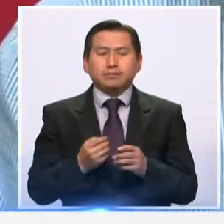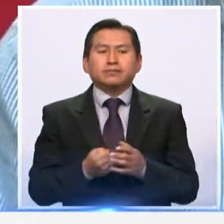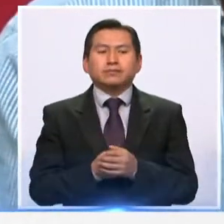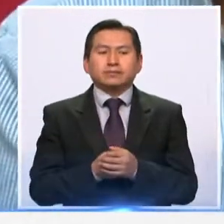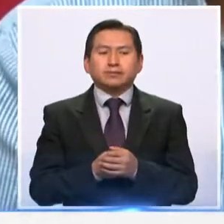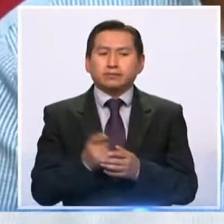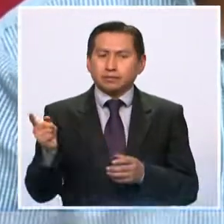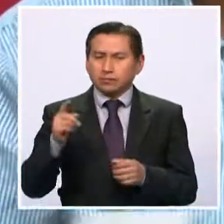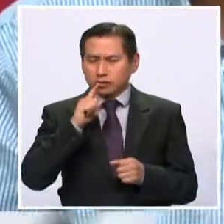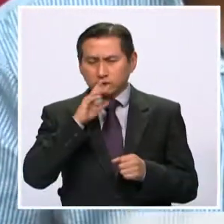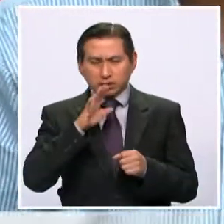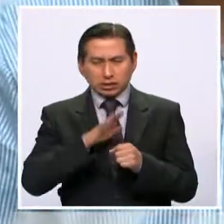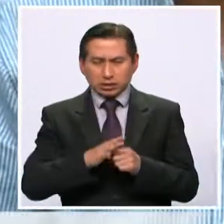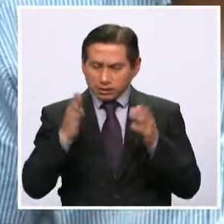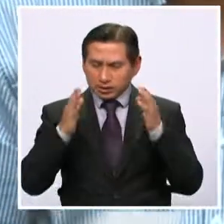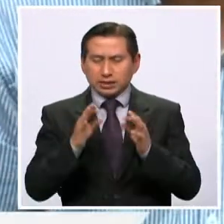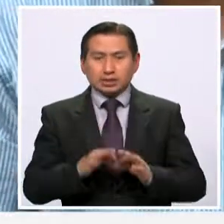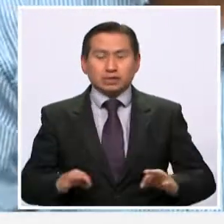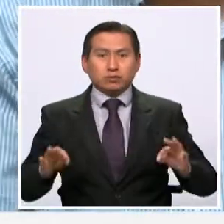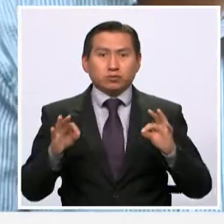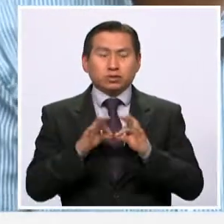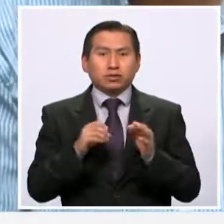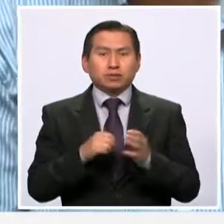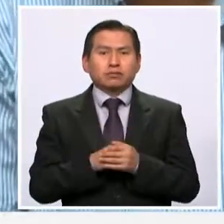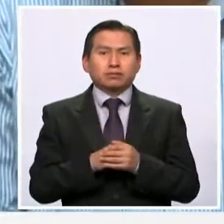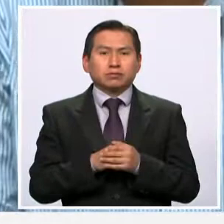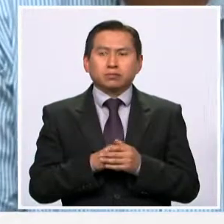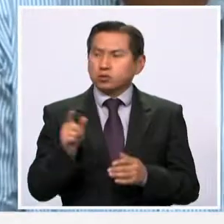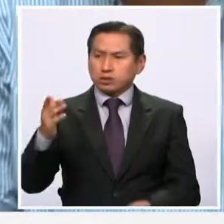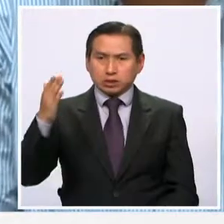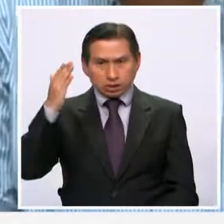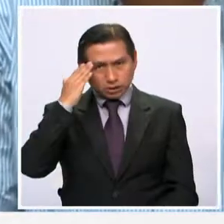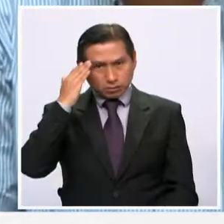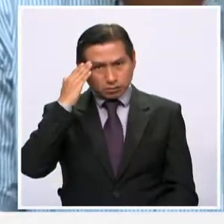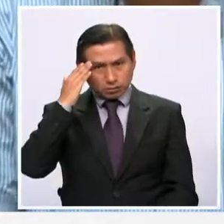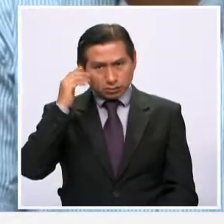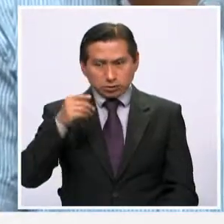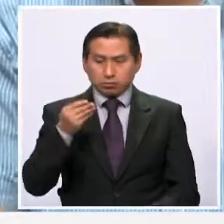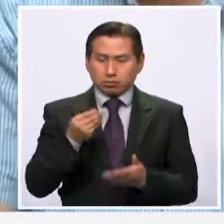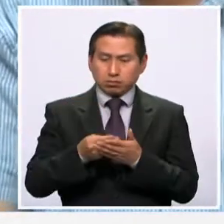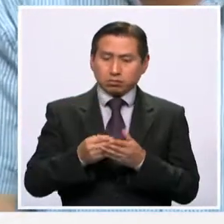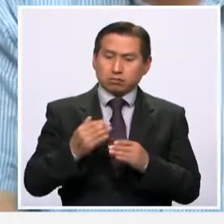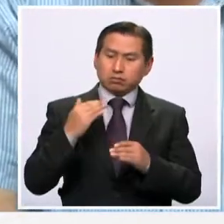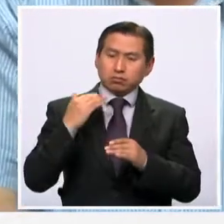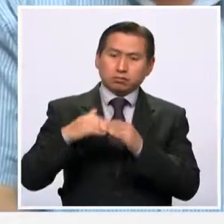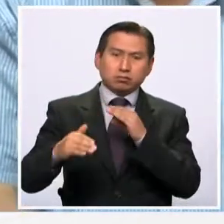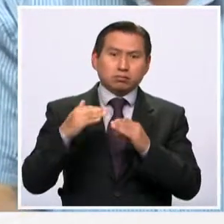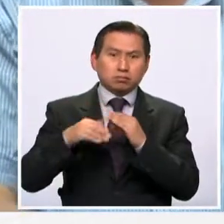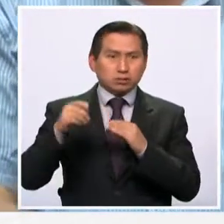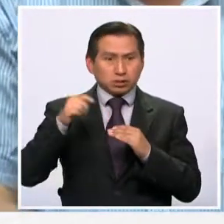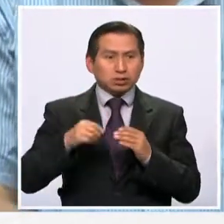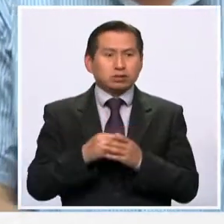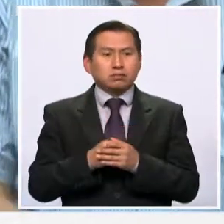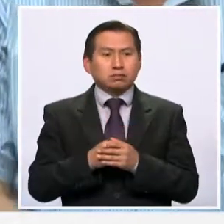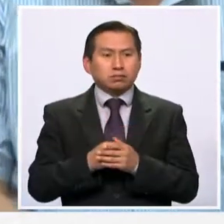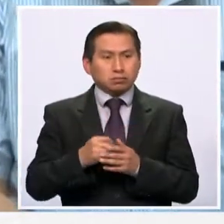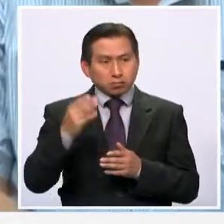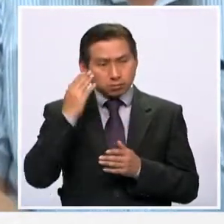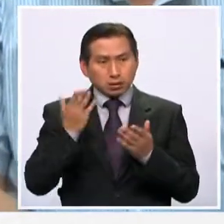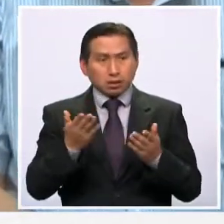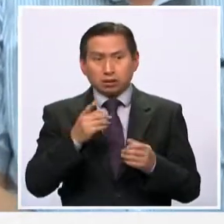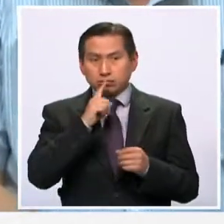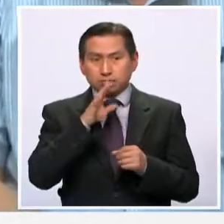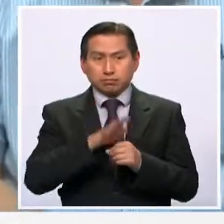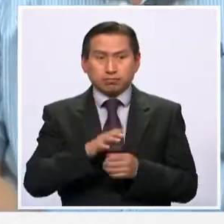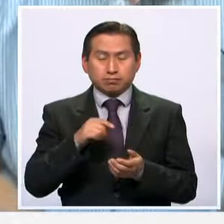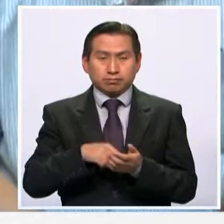cuyo compromiso ha sido fundamental para saber que tiene que pasar partidas de dinero, que tiene que saber que ya hay un